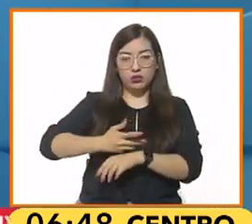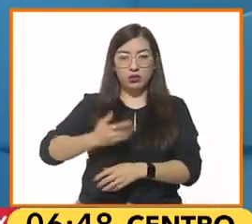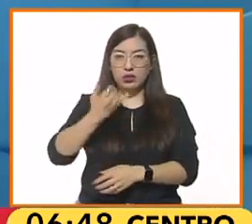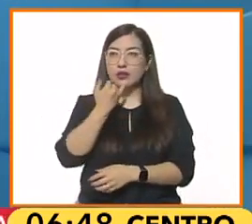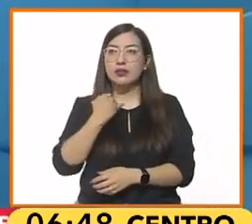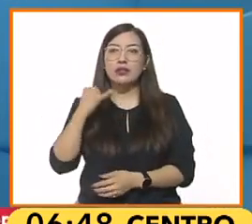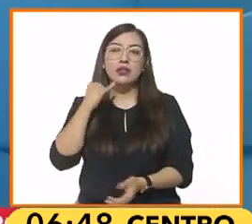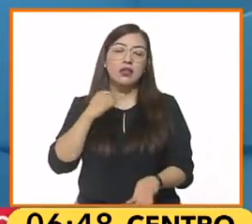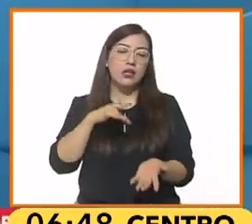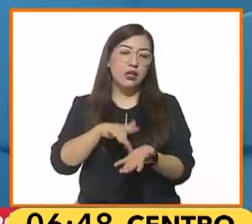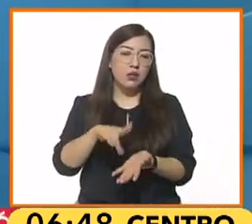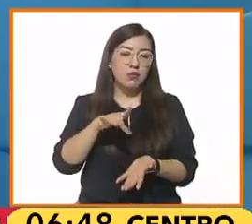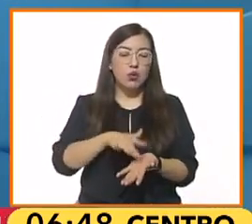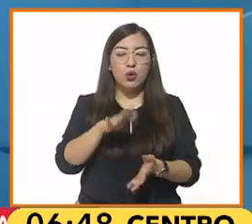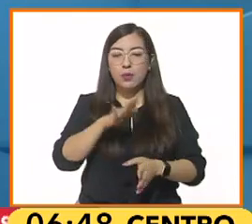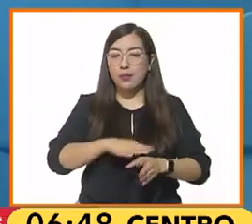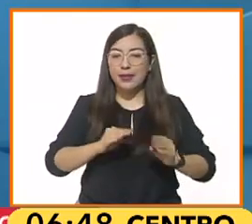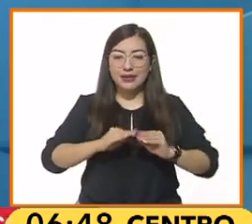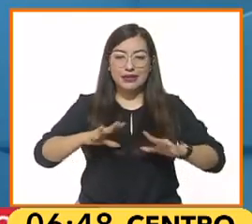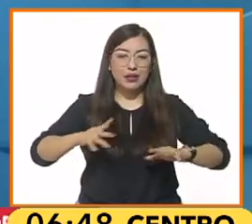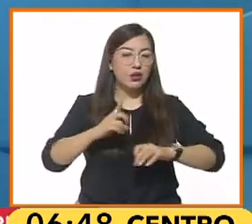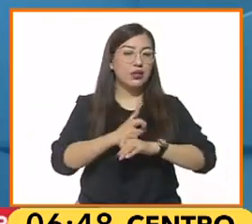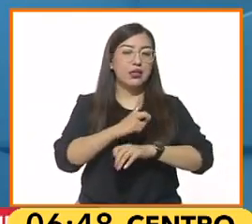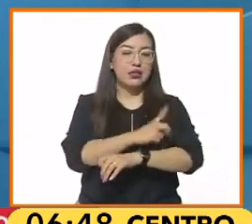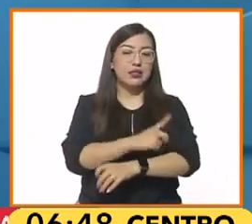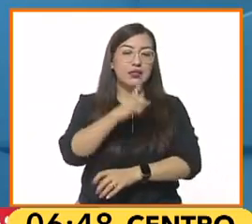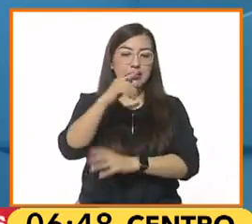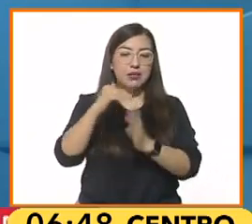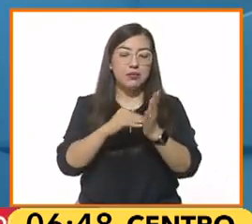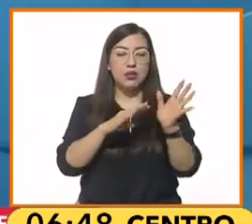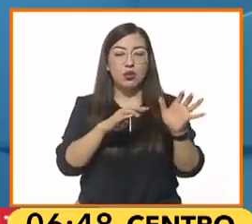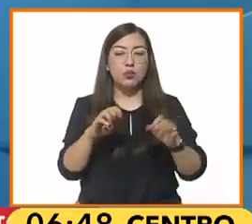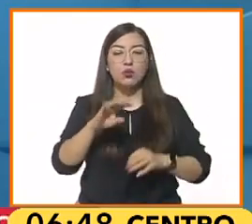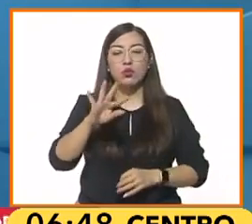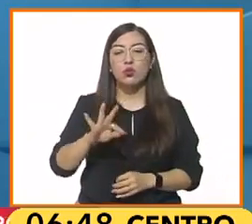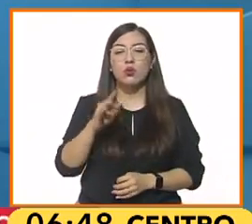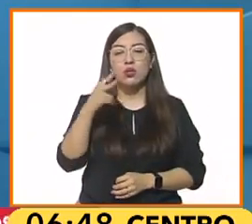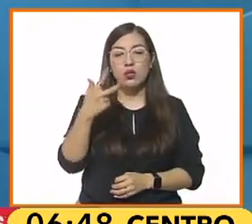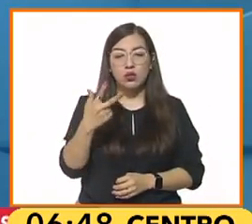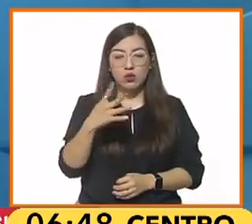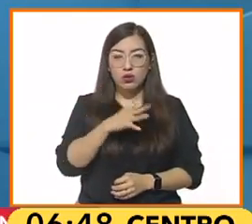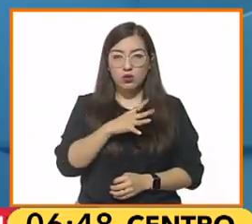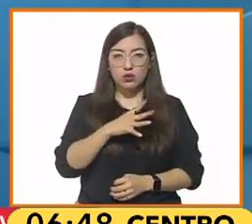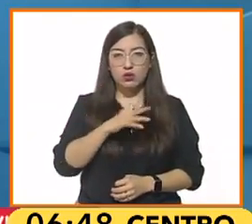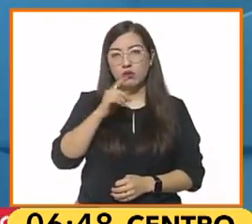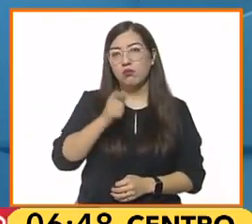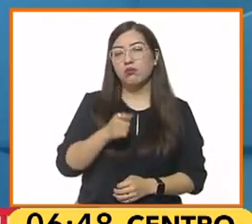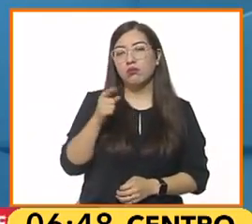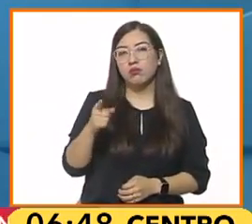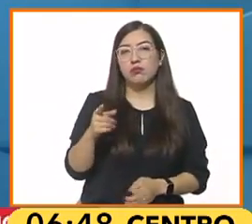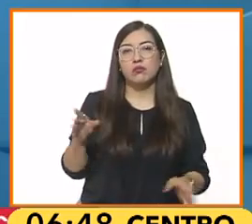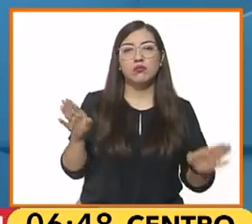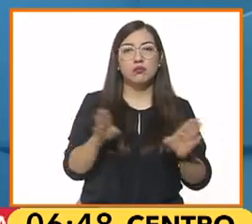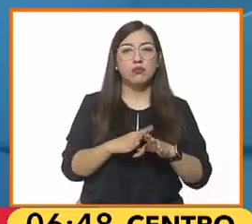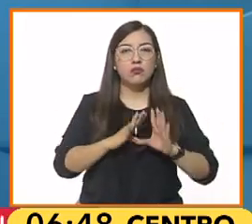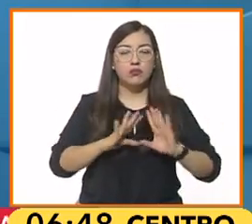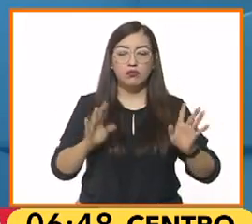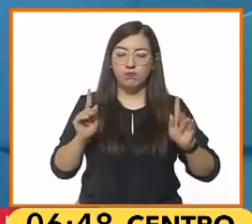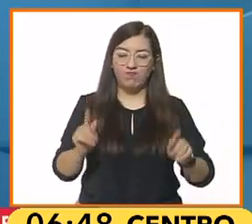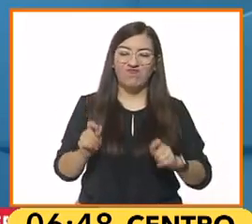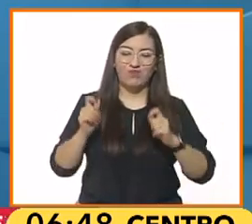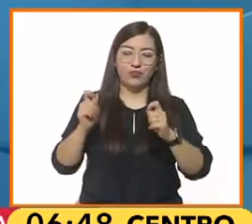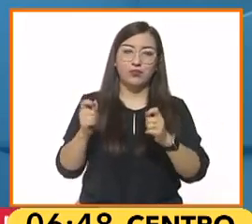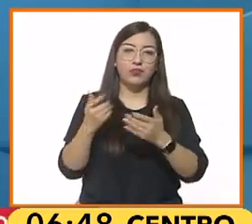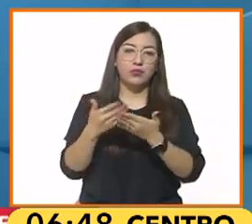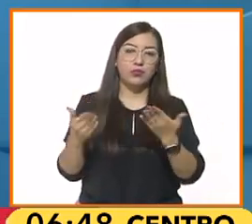sido muy claro desde un principio, desde 1948, de que se instituyó como país independiente, pero